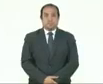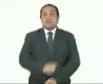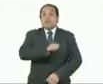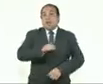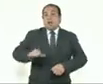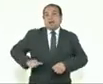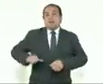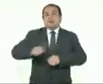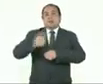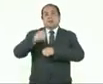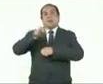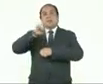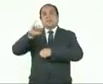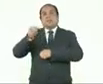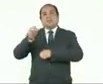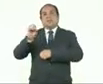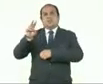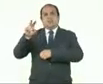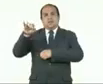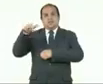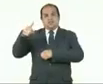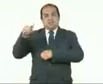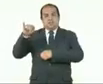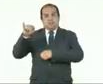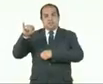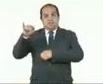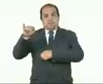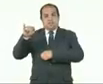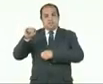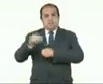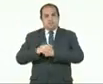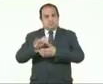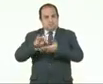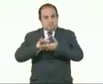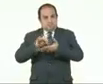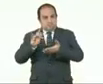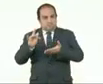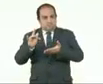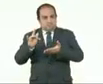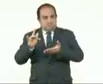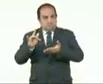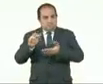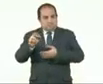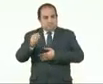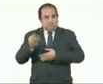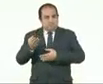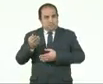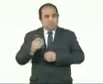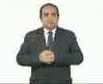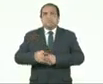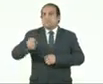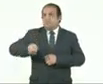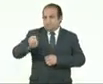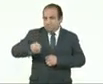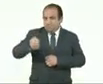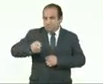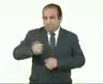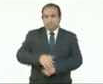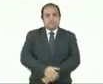Alcalde Giovanni Gutiérrez, muchas gracias por su recepción, por sus saludos.